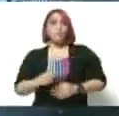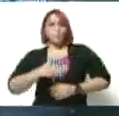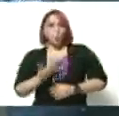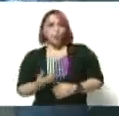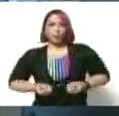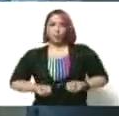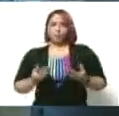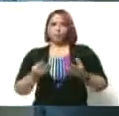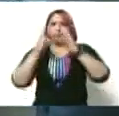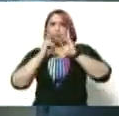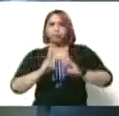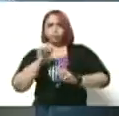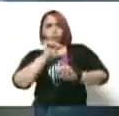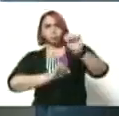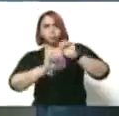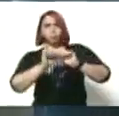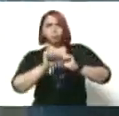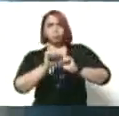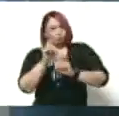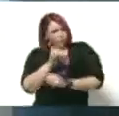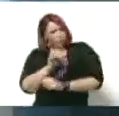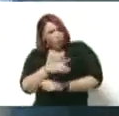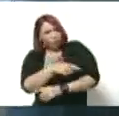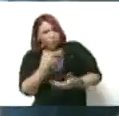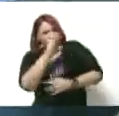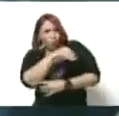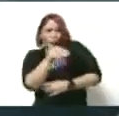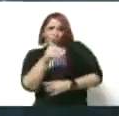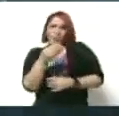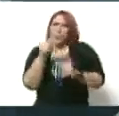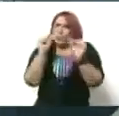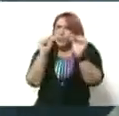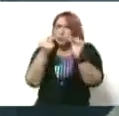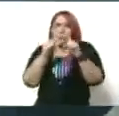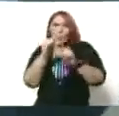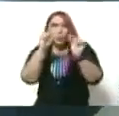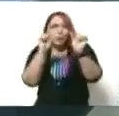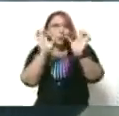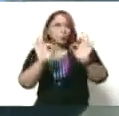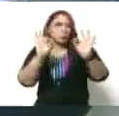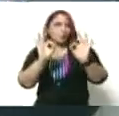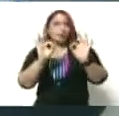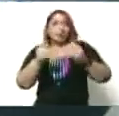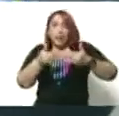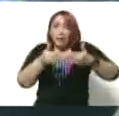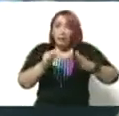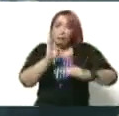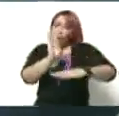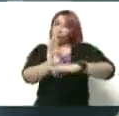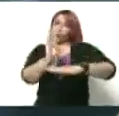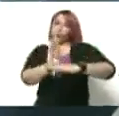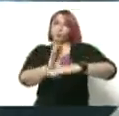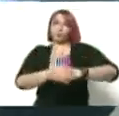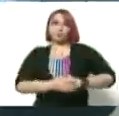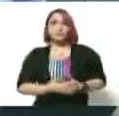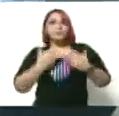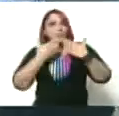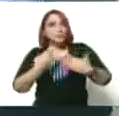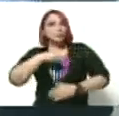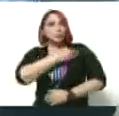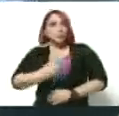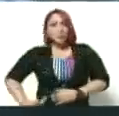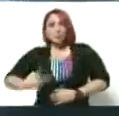la inmunidad te dolió mi amor que dios te bendiga un poquito pero ese poquito nada más te va a garantizar mayor protección gracias a nuestro